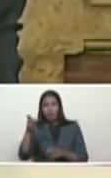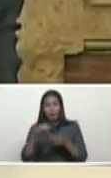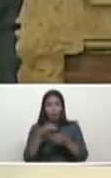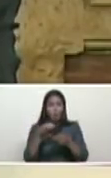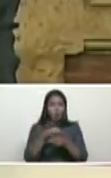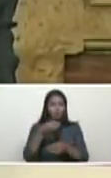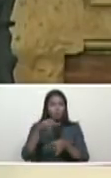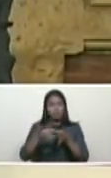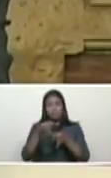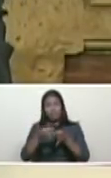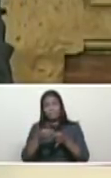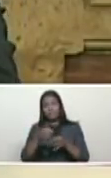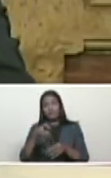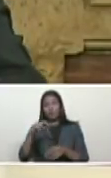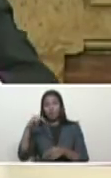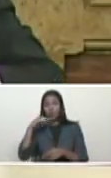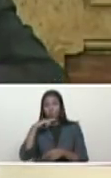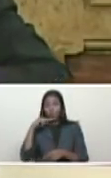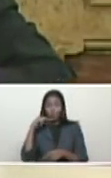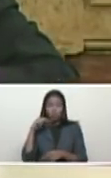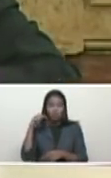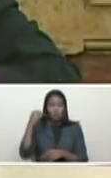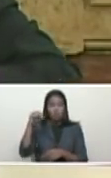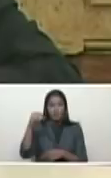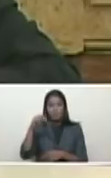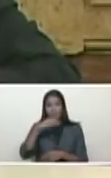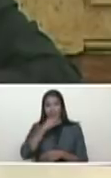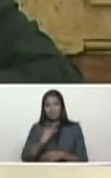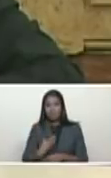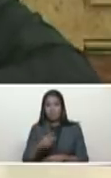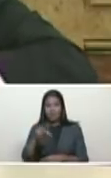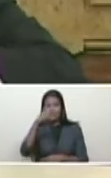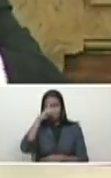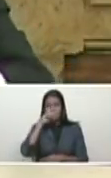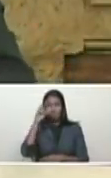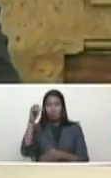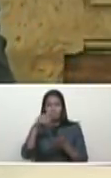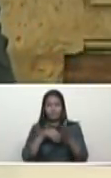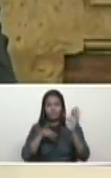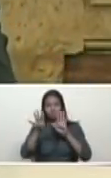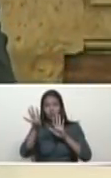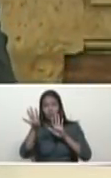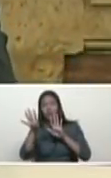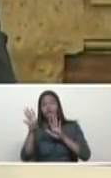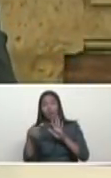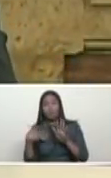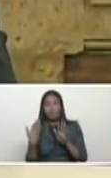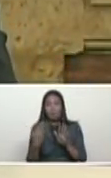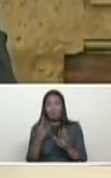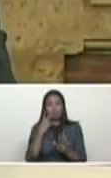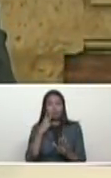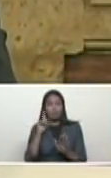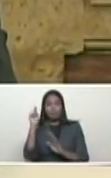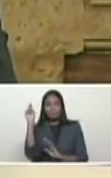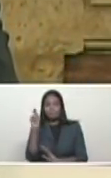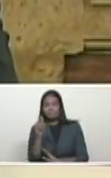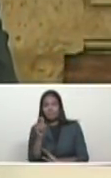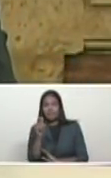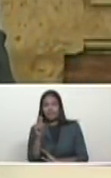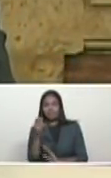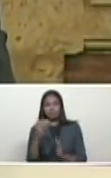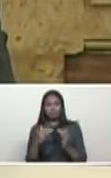octubre noviembre diciembre para que el año 2019 y lo que resta sean meses de